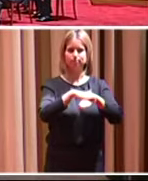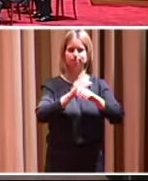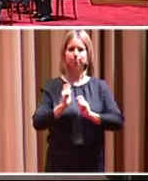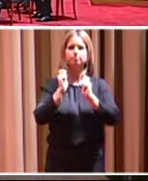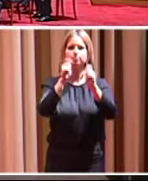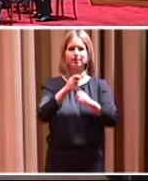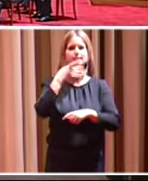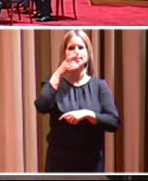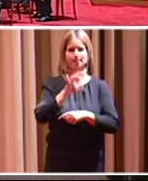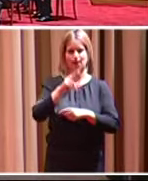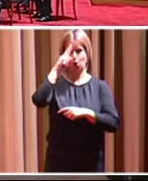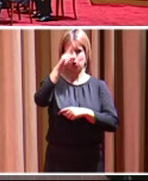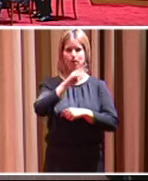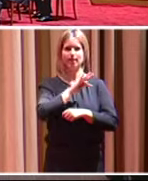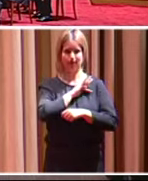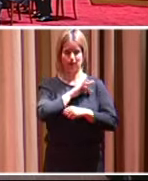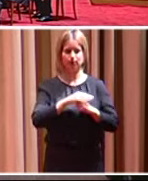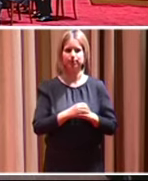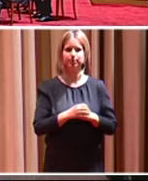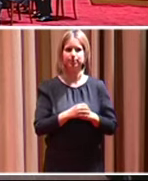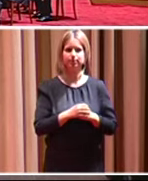conceder los siguientes honores y distinciones.